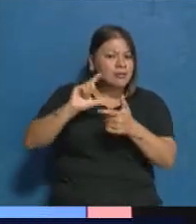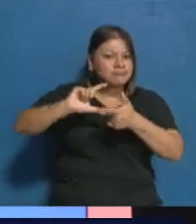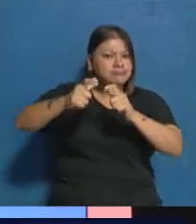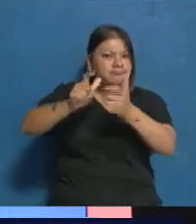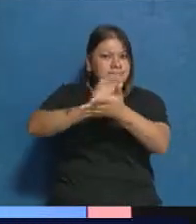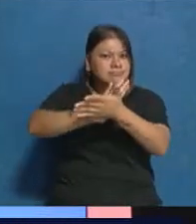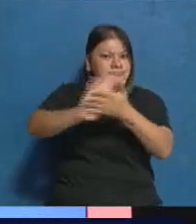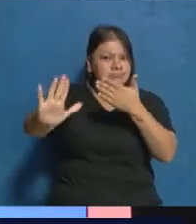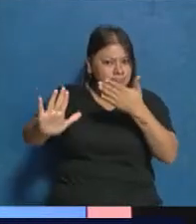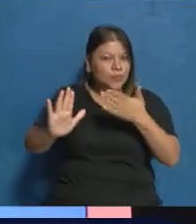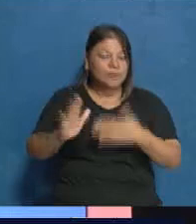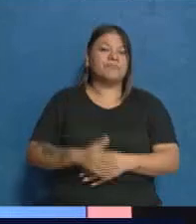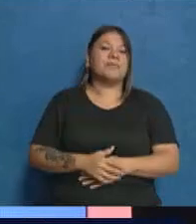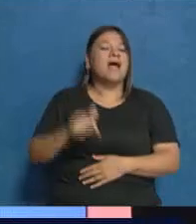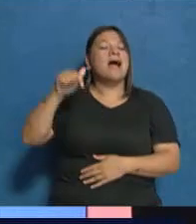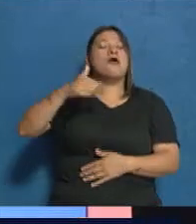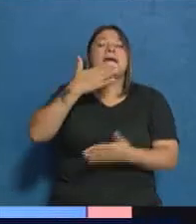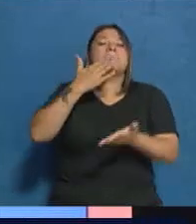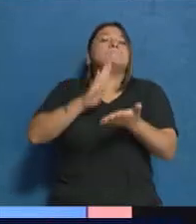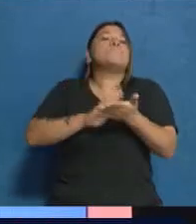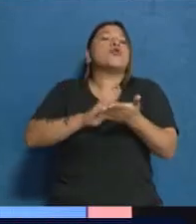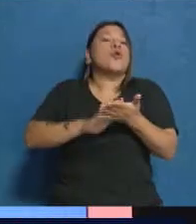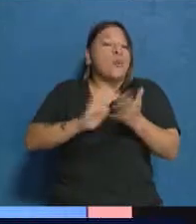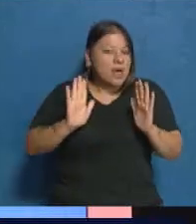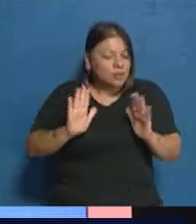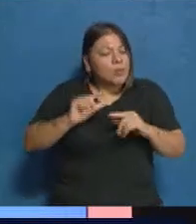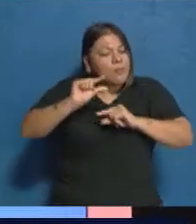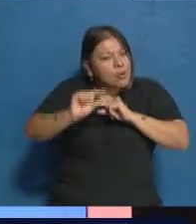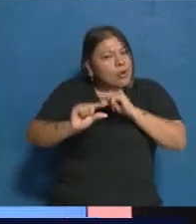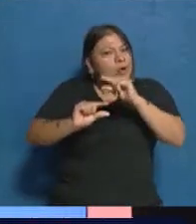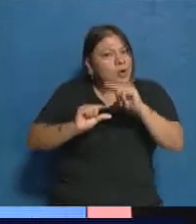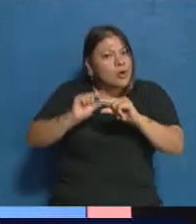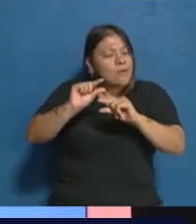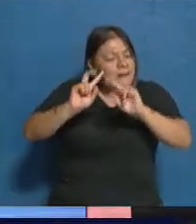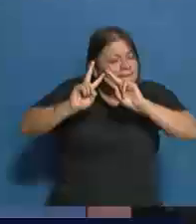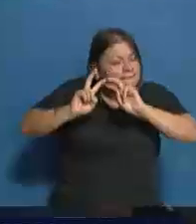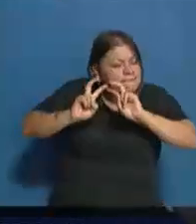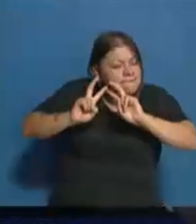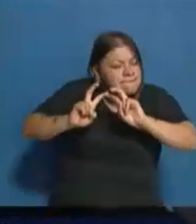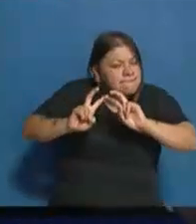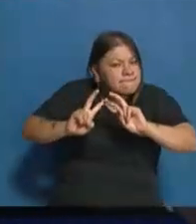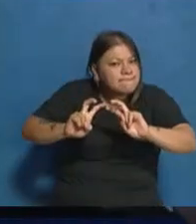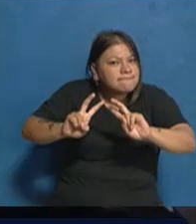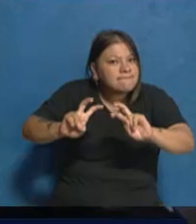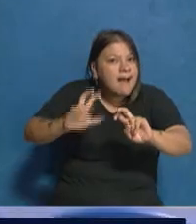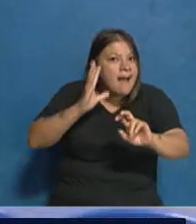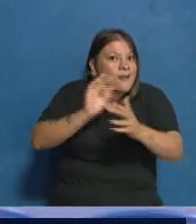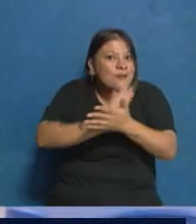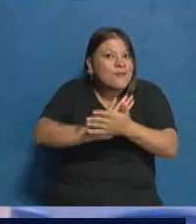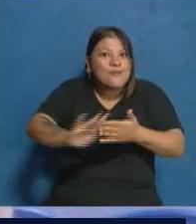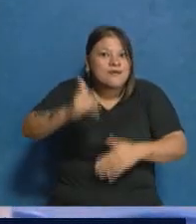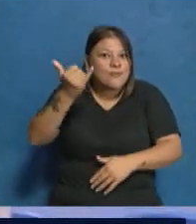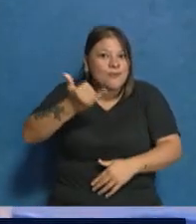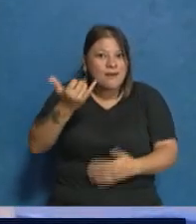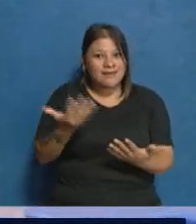varios tumores. Están en la base experimental, pero a medida que van investigando, se van encontrando con cosas novedosas. Entonces